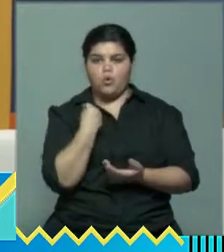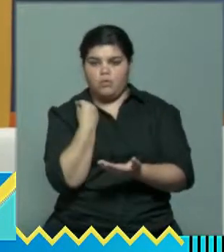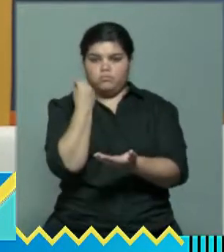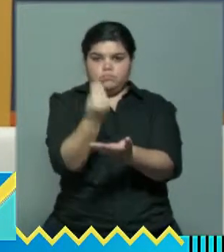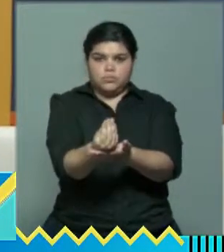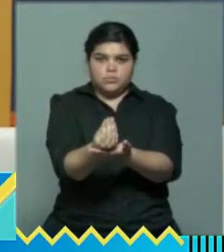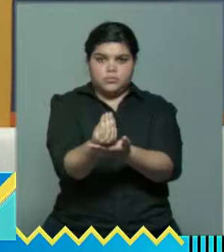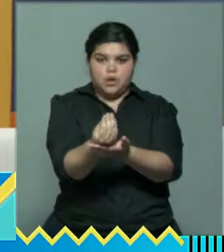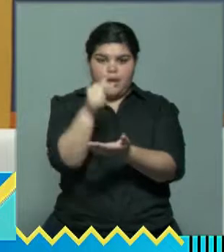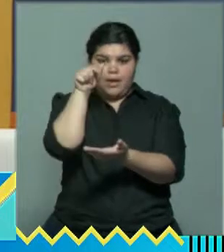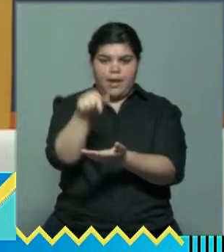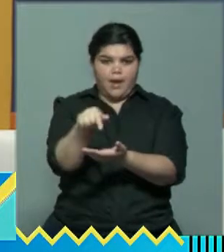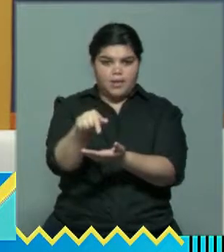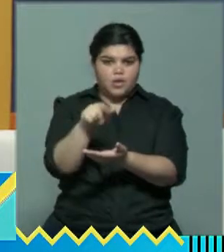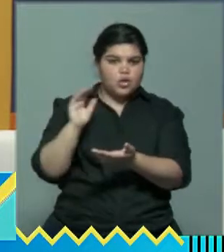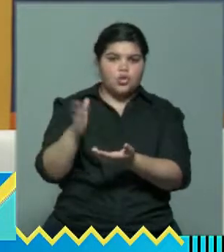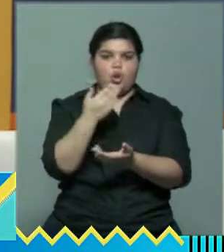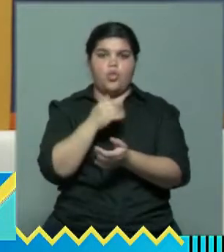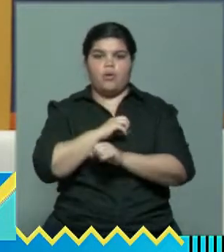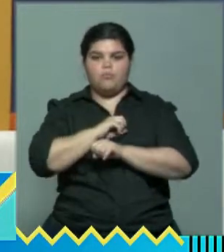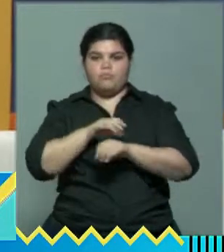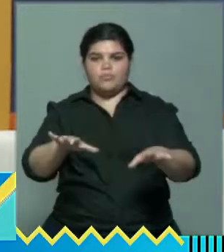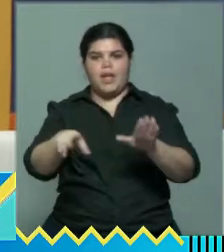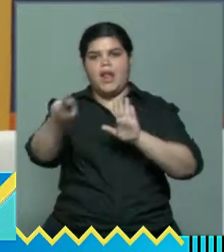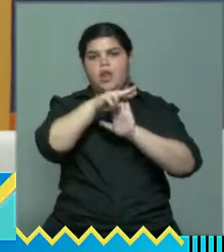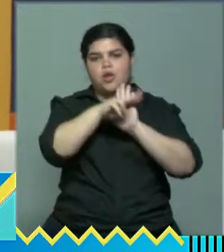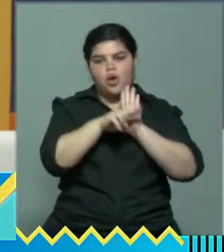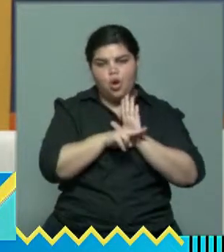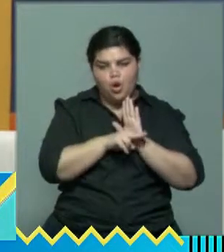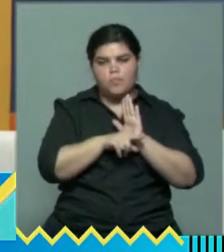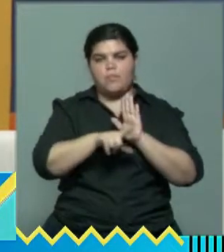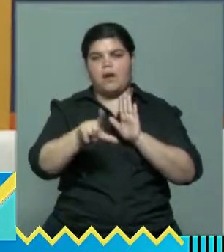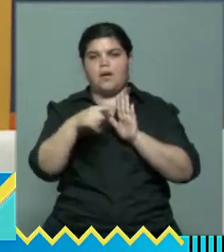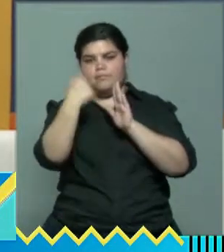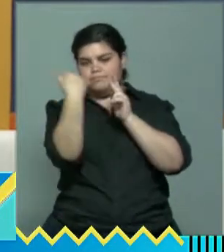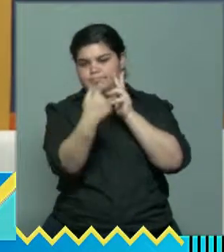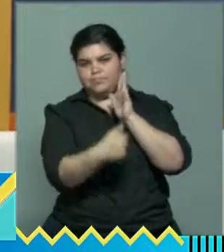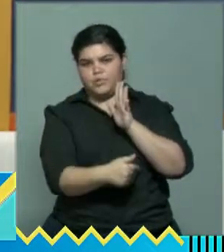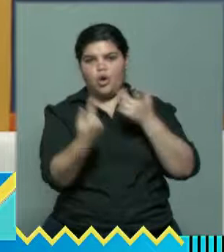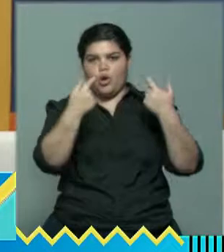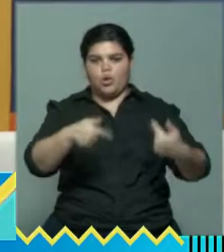podamos guiar para todo lo que tenga que ver con lo normativo y